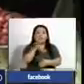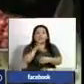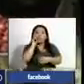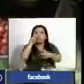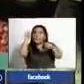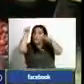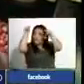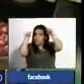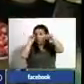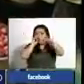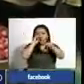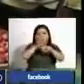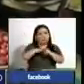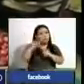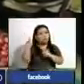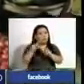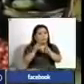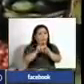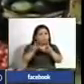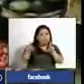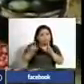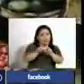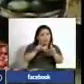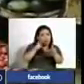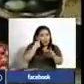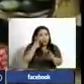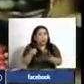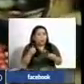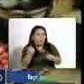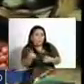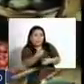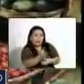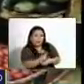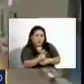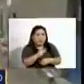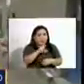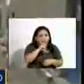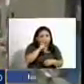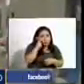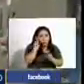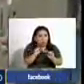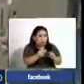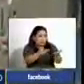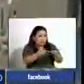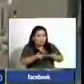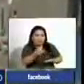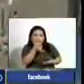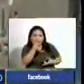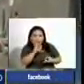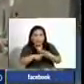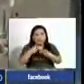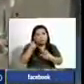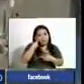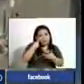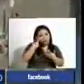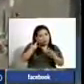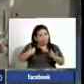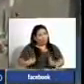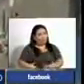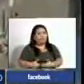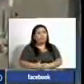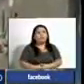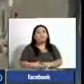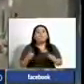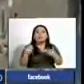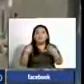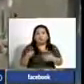las restricciones de aislamiento amenazan a los más vulnerables al restringir su acceso a la comida y los cuidados básicos. En tan